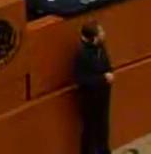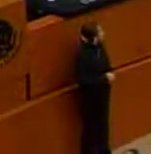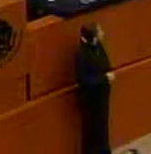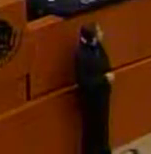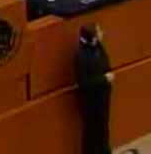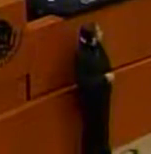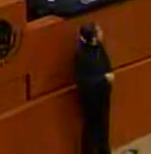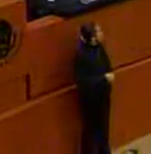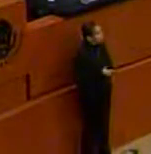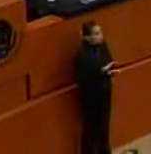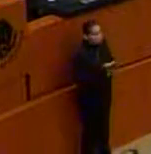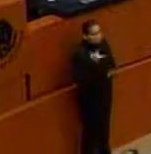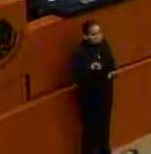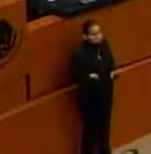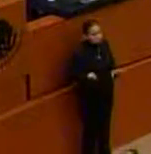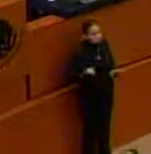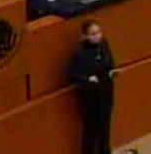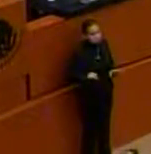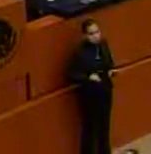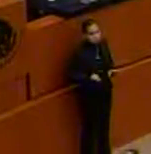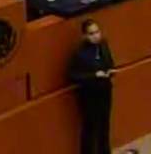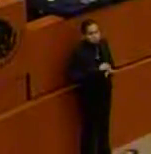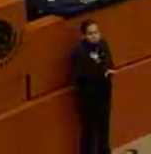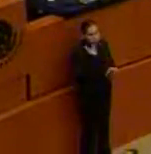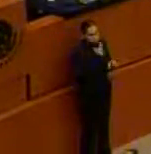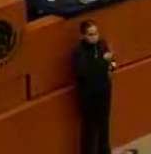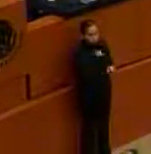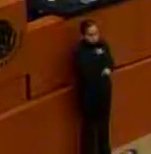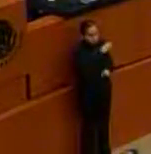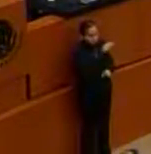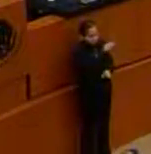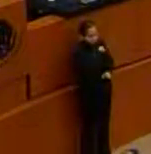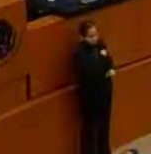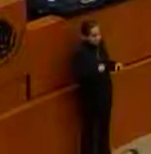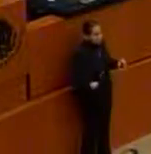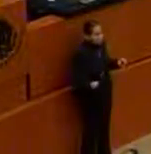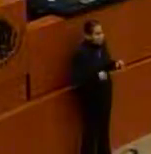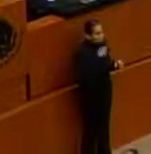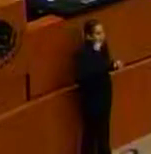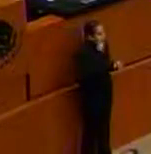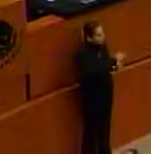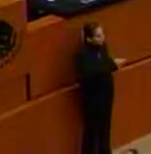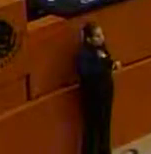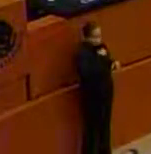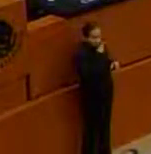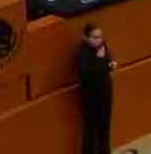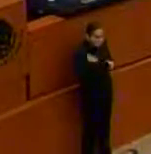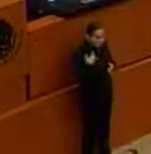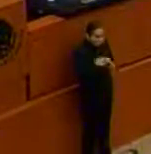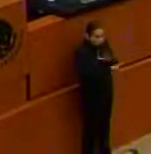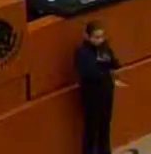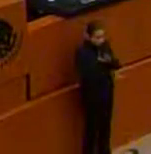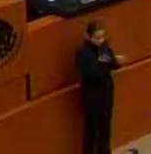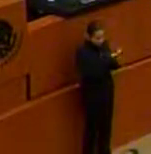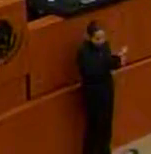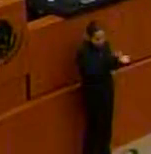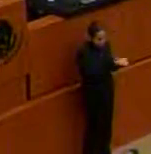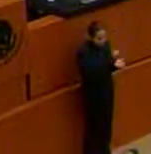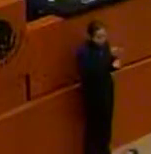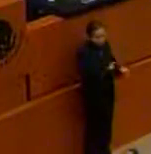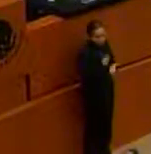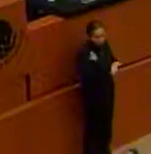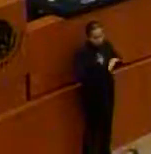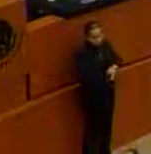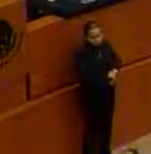Y es muy interesante ver que en Quebec el primer ministro Philippe Couillard ha declarado también que el ingreso básico